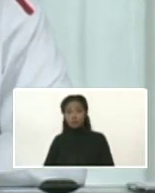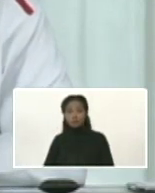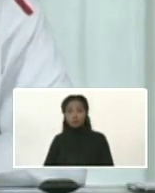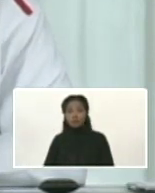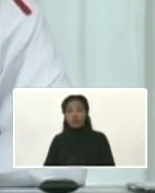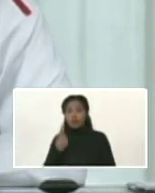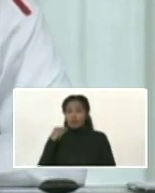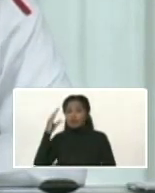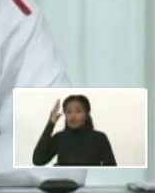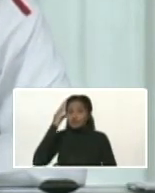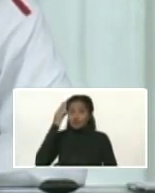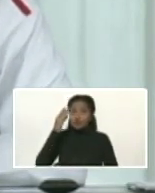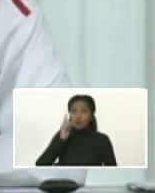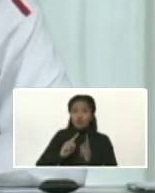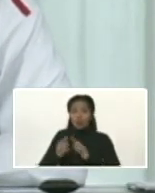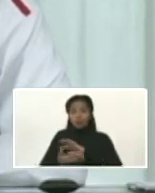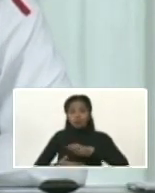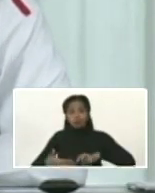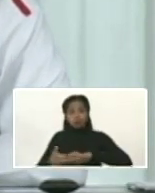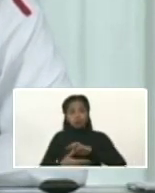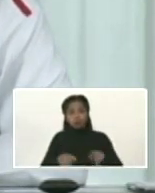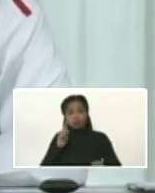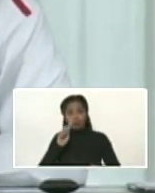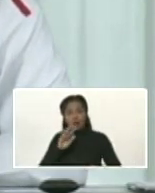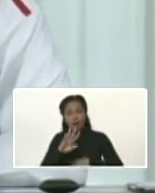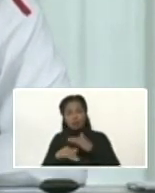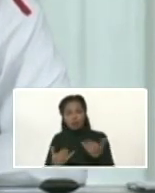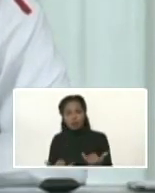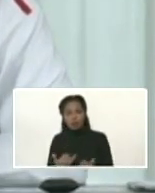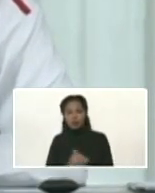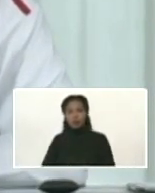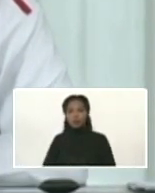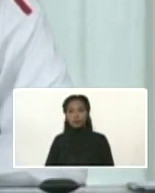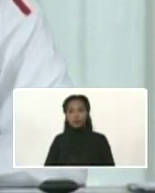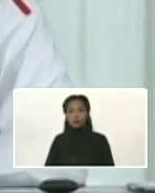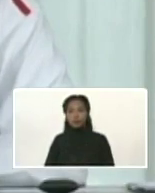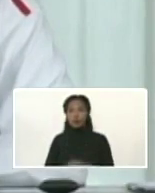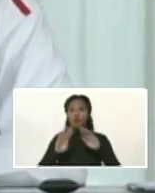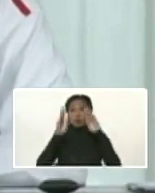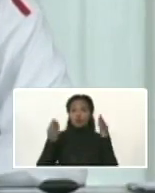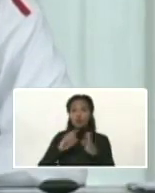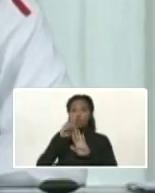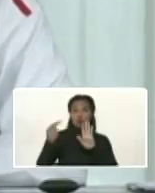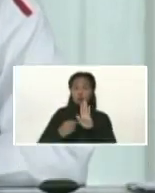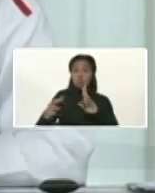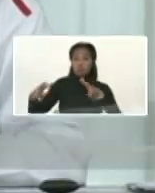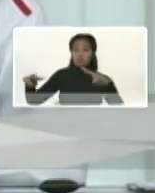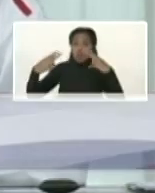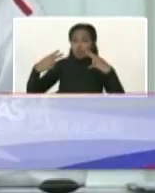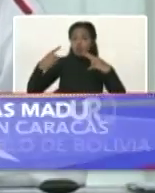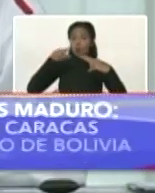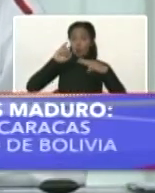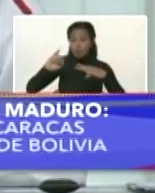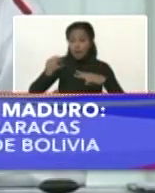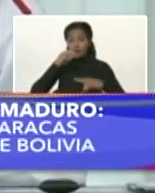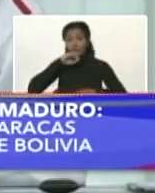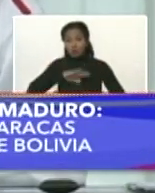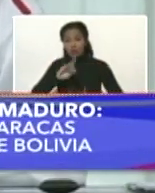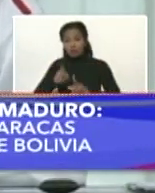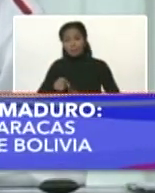Tengan conciencia de lo que están haciendo y lo que van a hacer. El mundo entero los está viendo. Y la